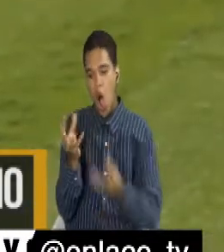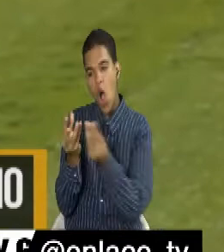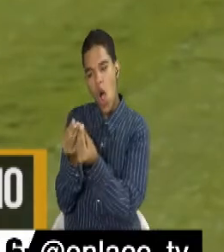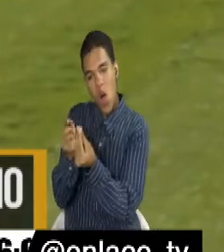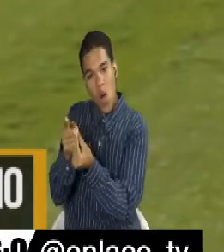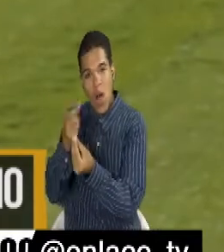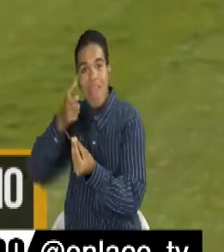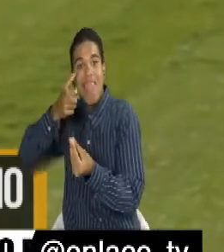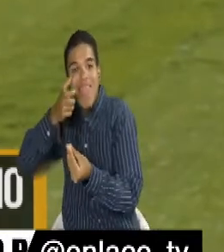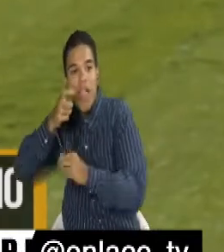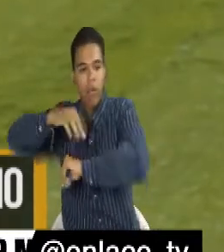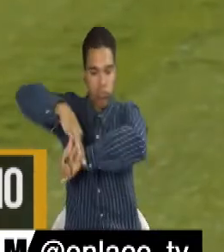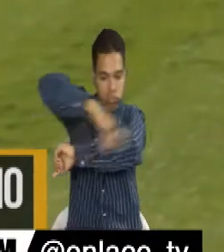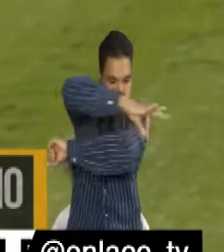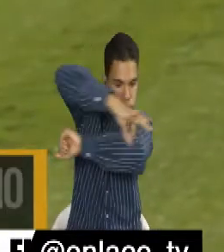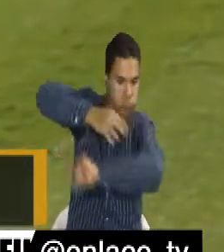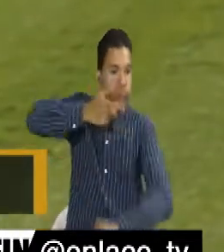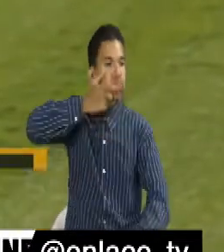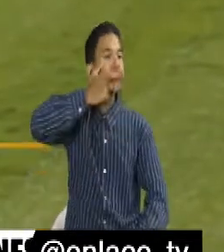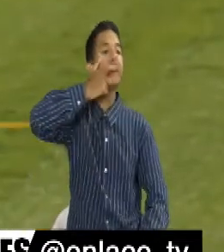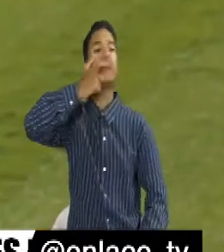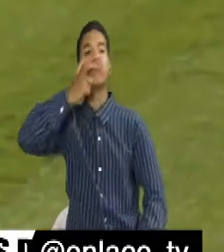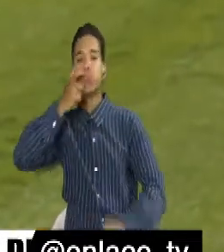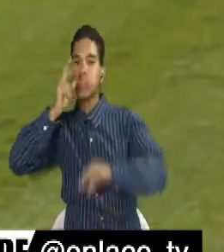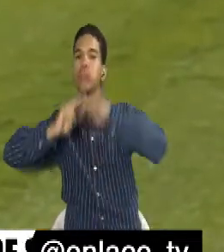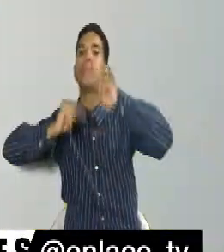de mantenimiento del Estadio 26 de Abril.